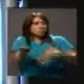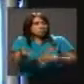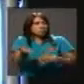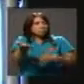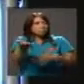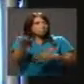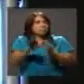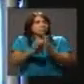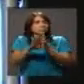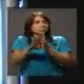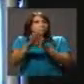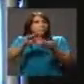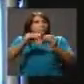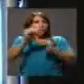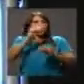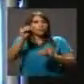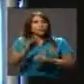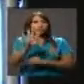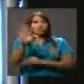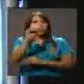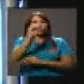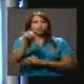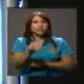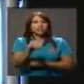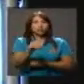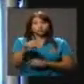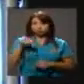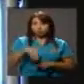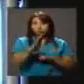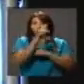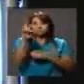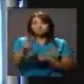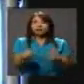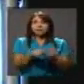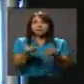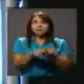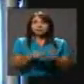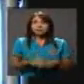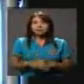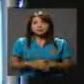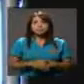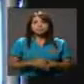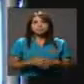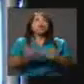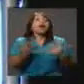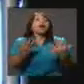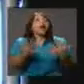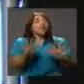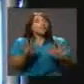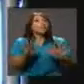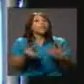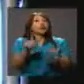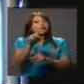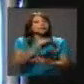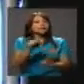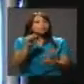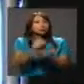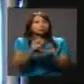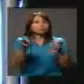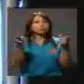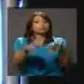% este país lo tuvo también aún en medio de esa crisis mundial